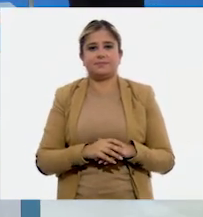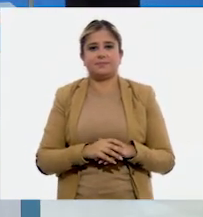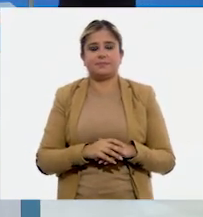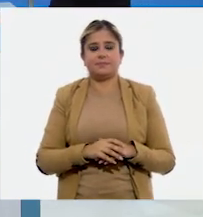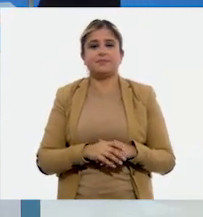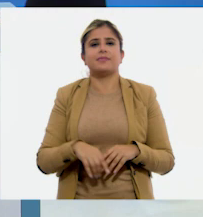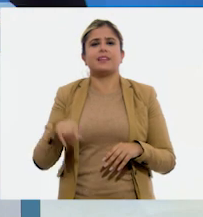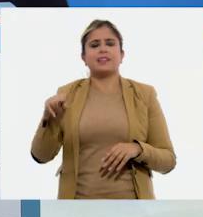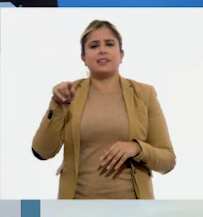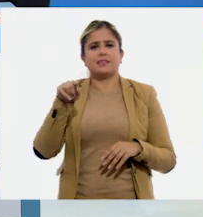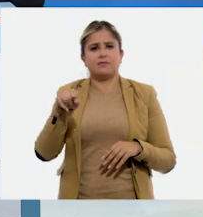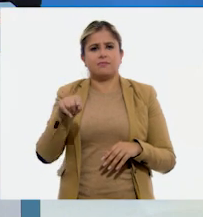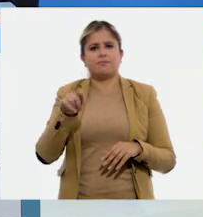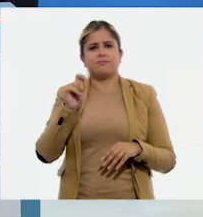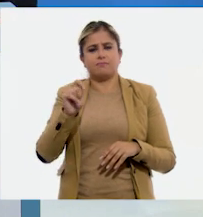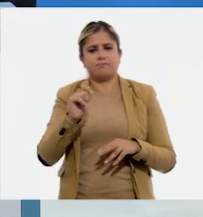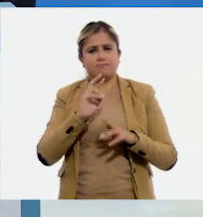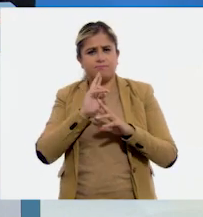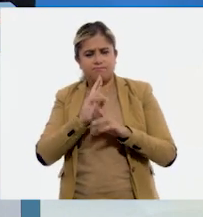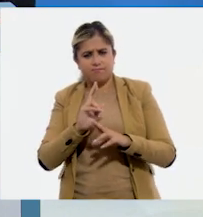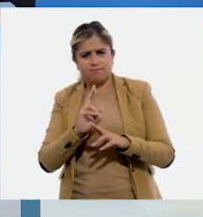¿Y qué seguirá, Jenny?